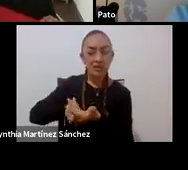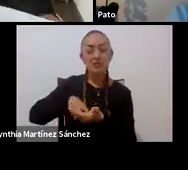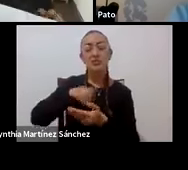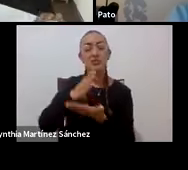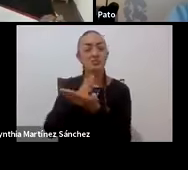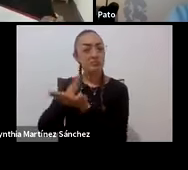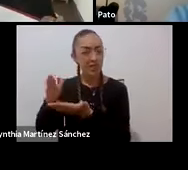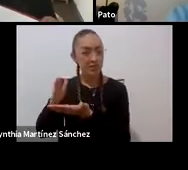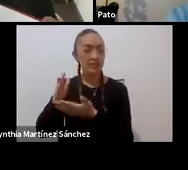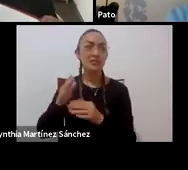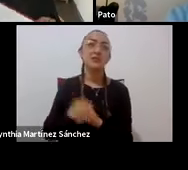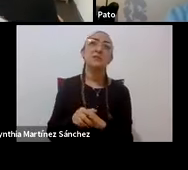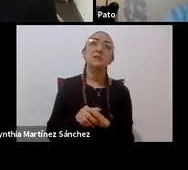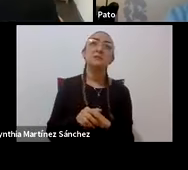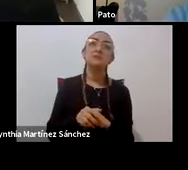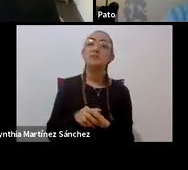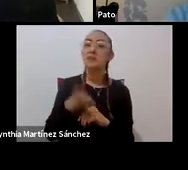muy